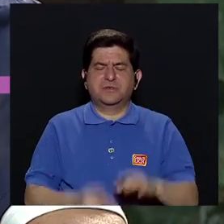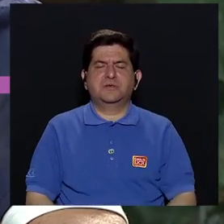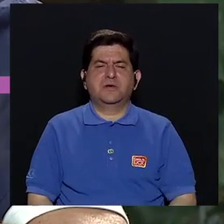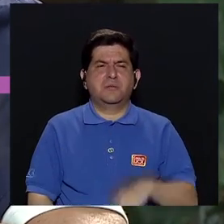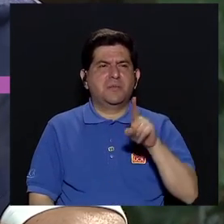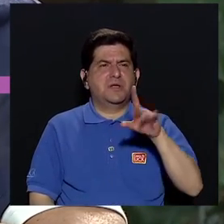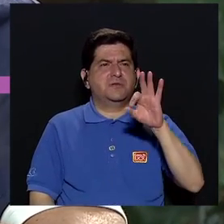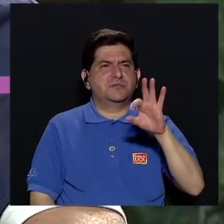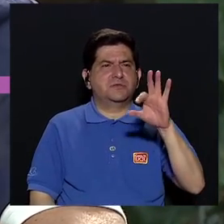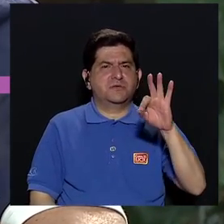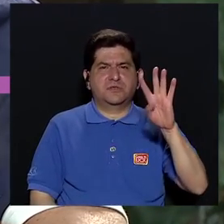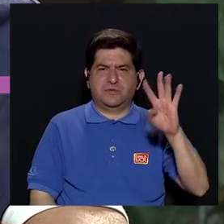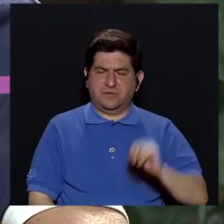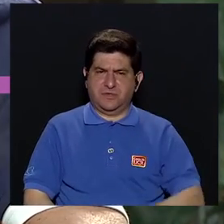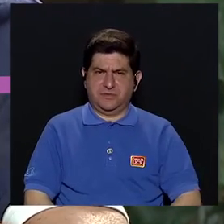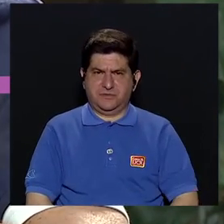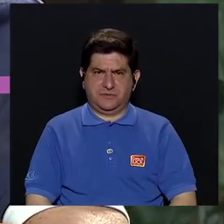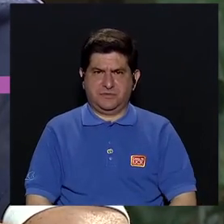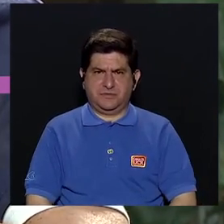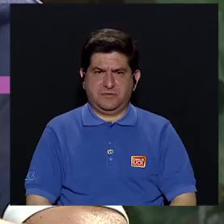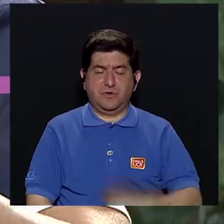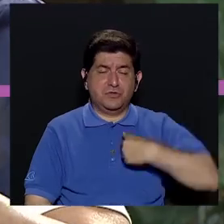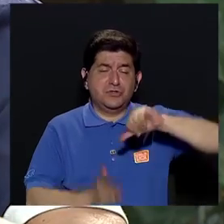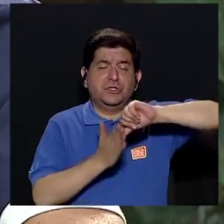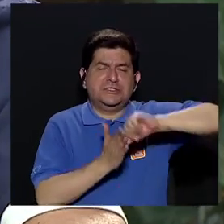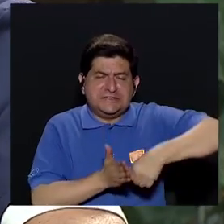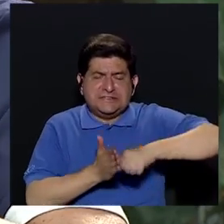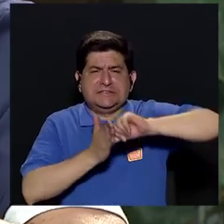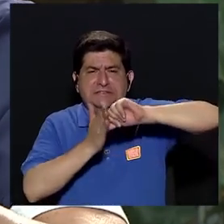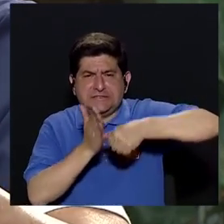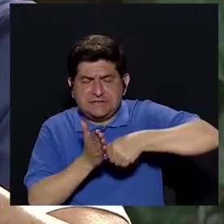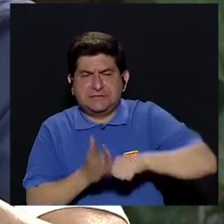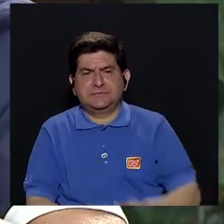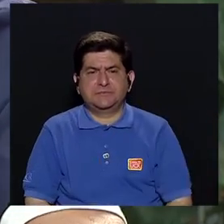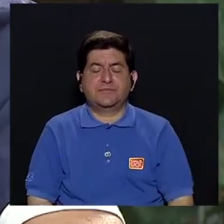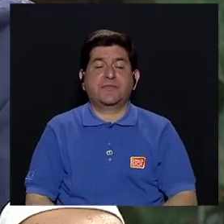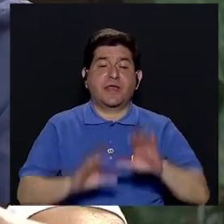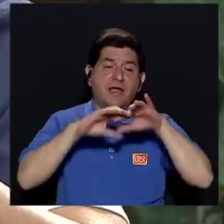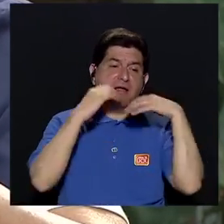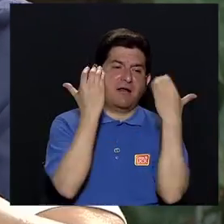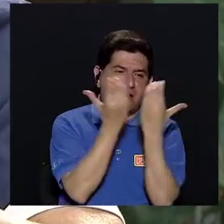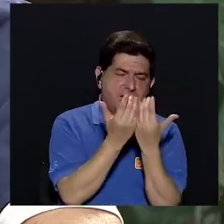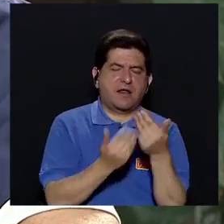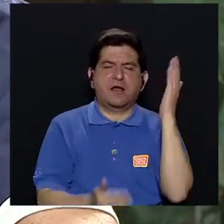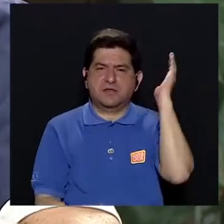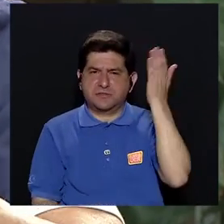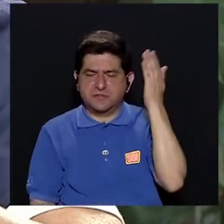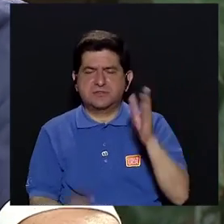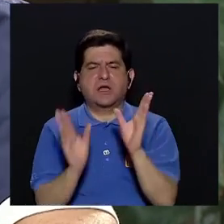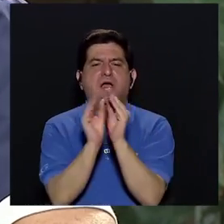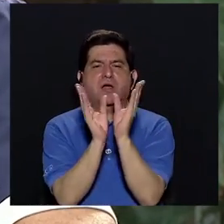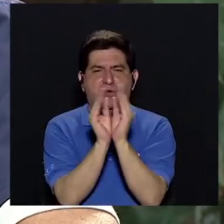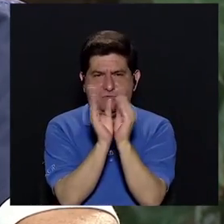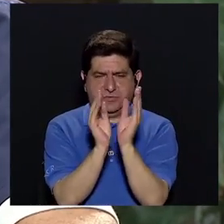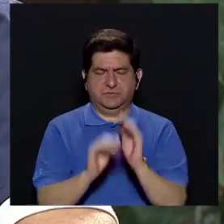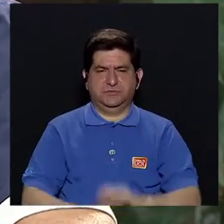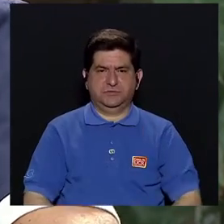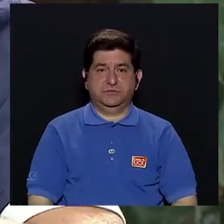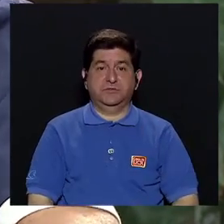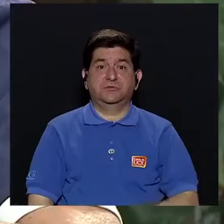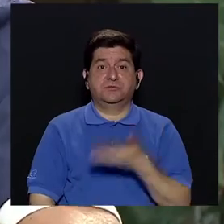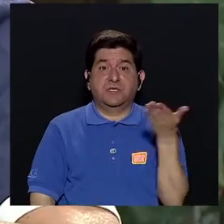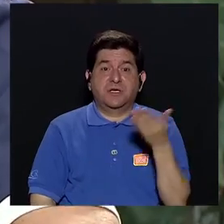en 1994, he insistido mucho en mis clases, en mis charlas, en congresos,